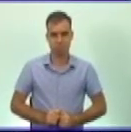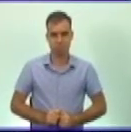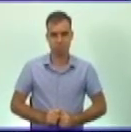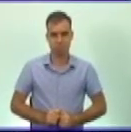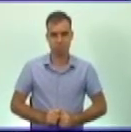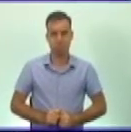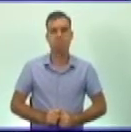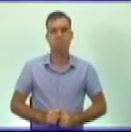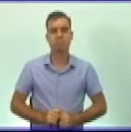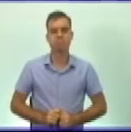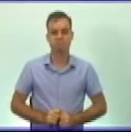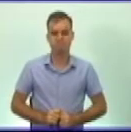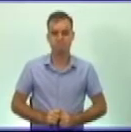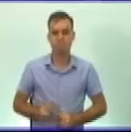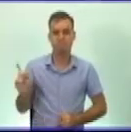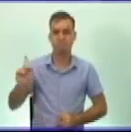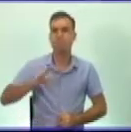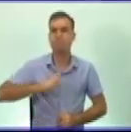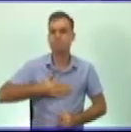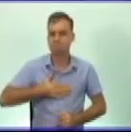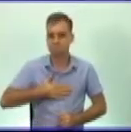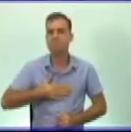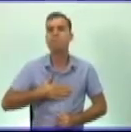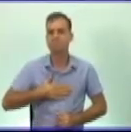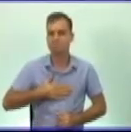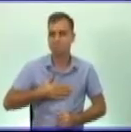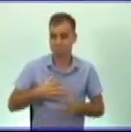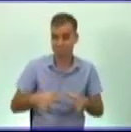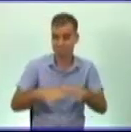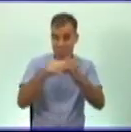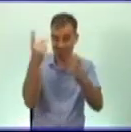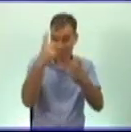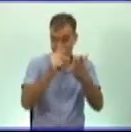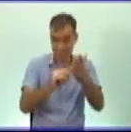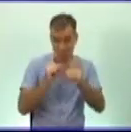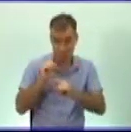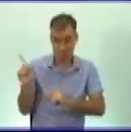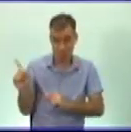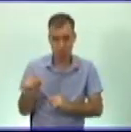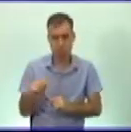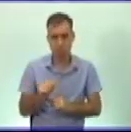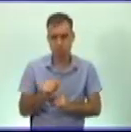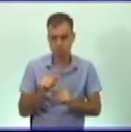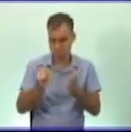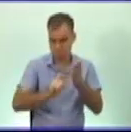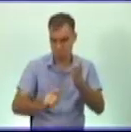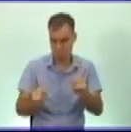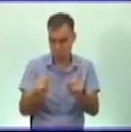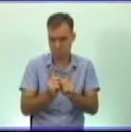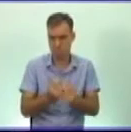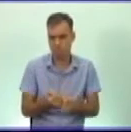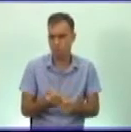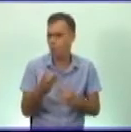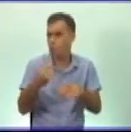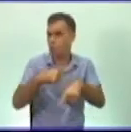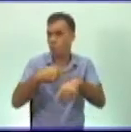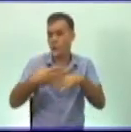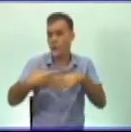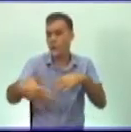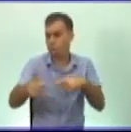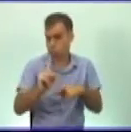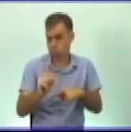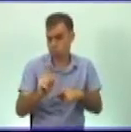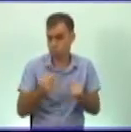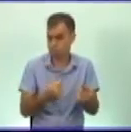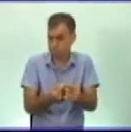Ahí tienen un ejercicio de cono. Pueden copiar su enunciado, es breve. Por tanto, no les voy a dar mucho tiempo, ¿verdad? Vamos